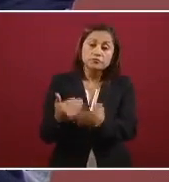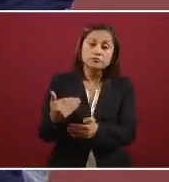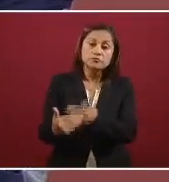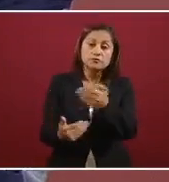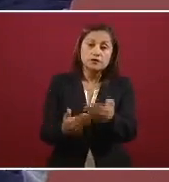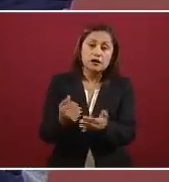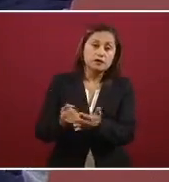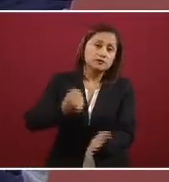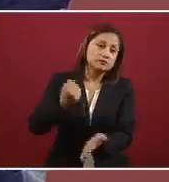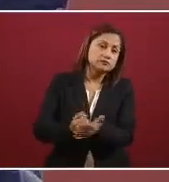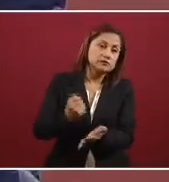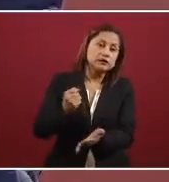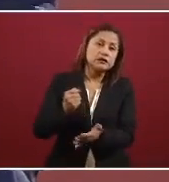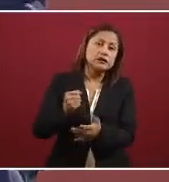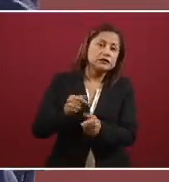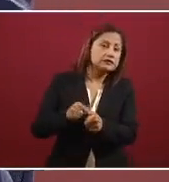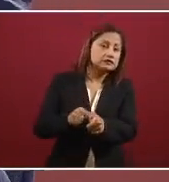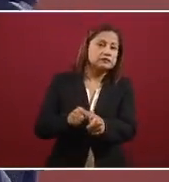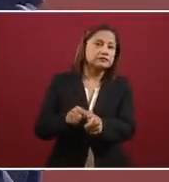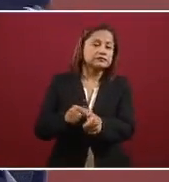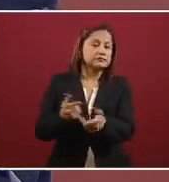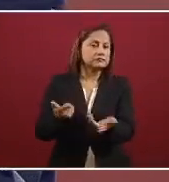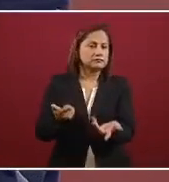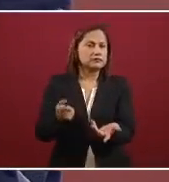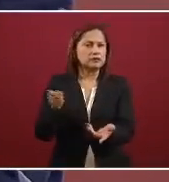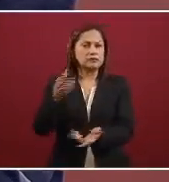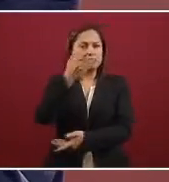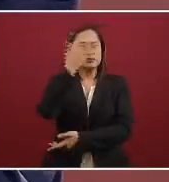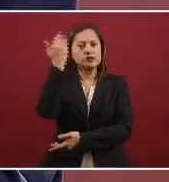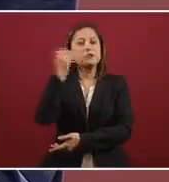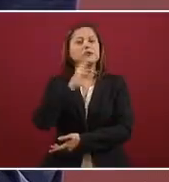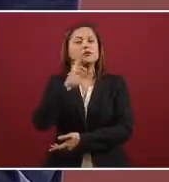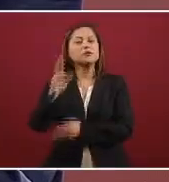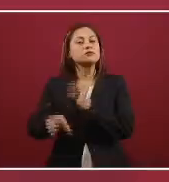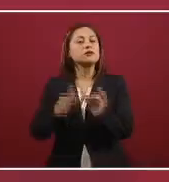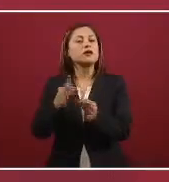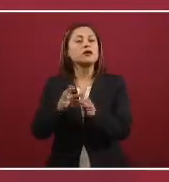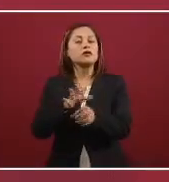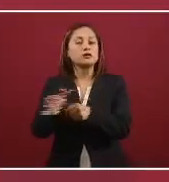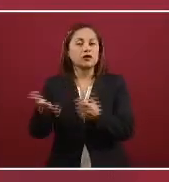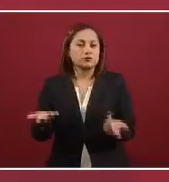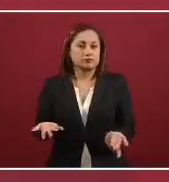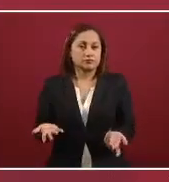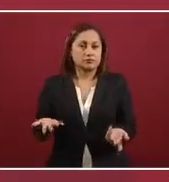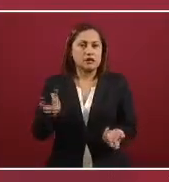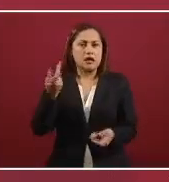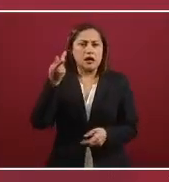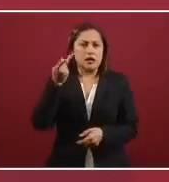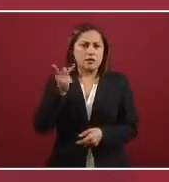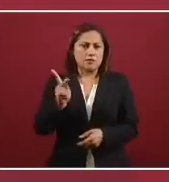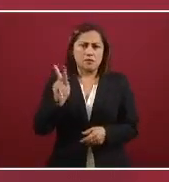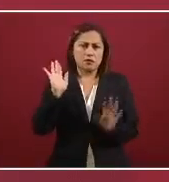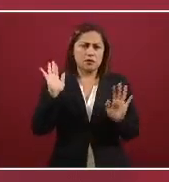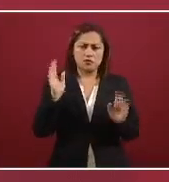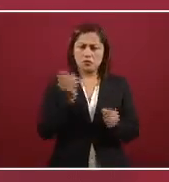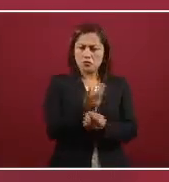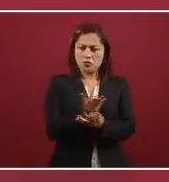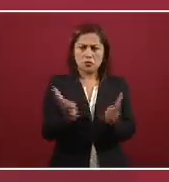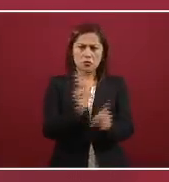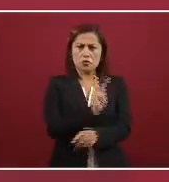resultar, pero es un derecho que tienen todos los ciudadanos acudir a un